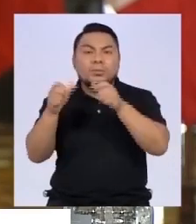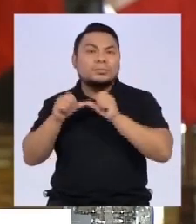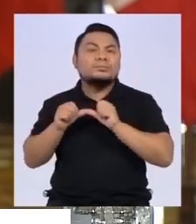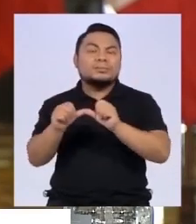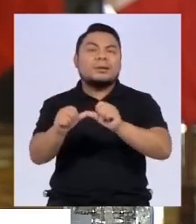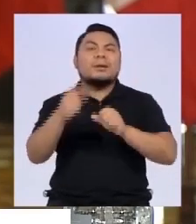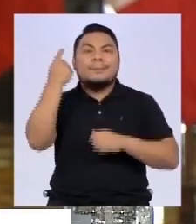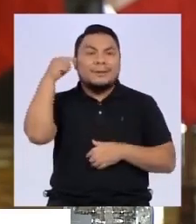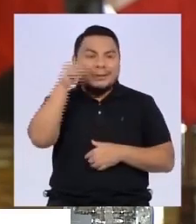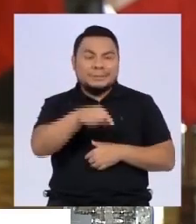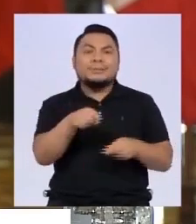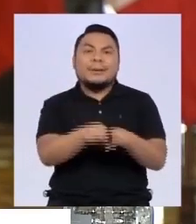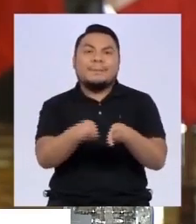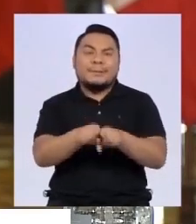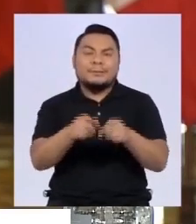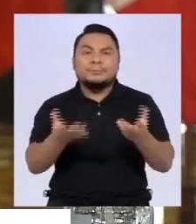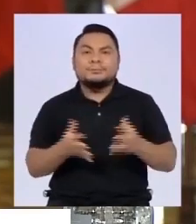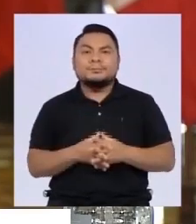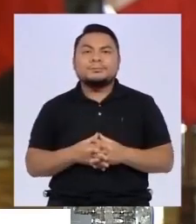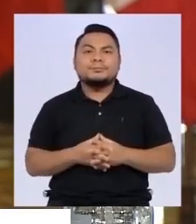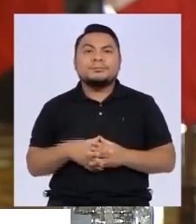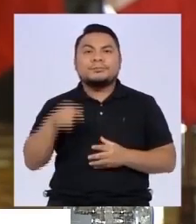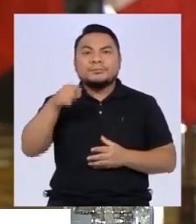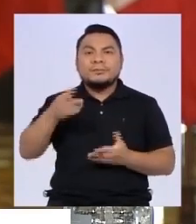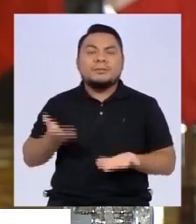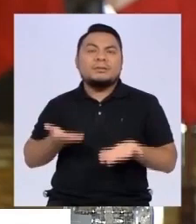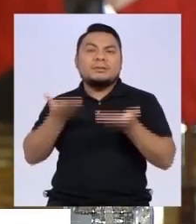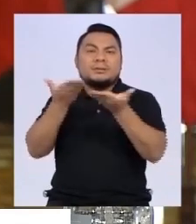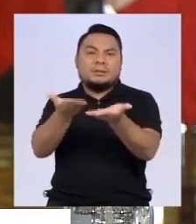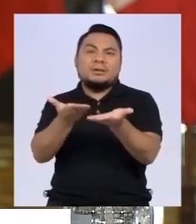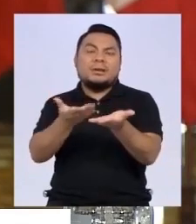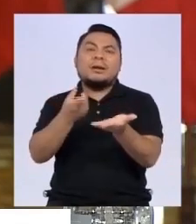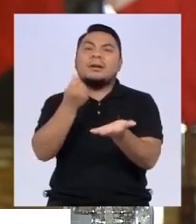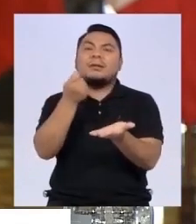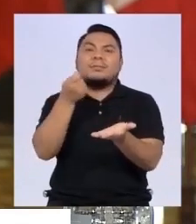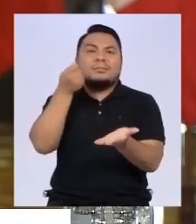para ello también se va a hacer las transferencias